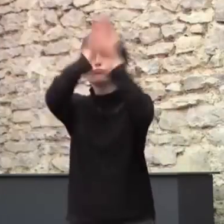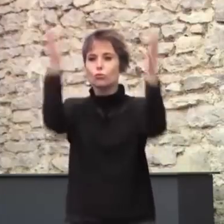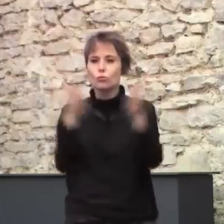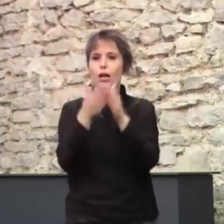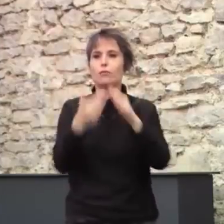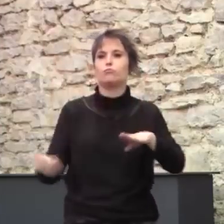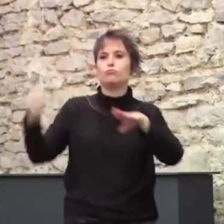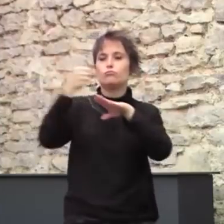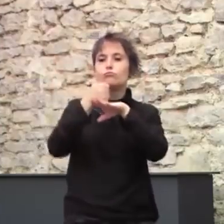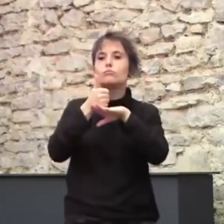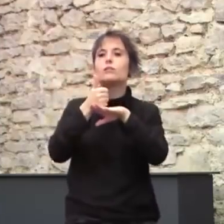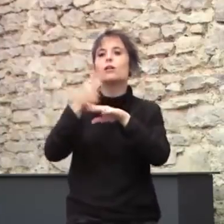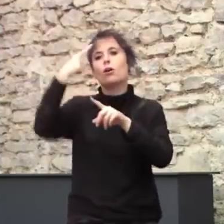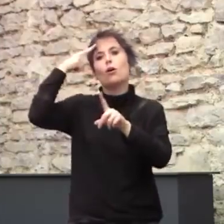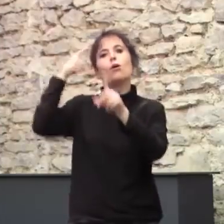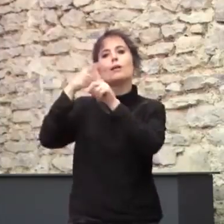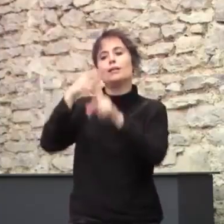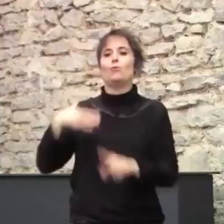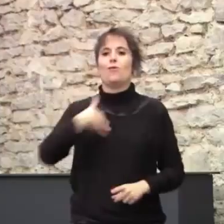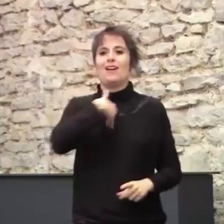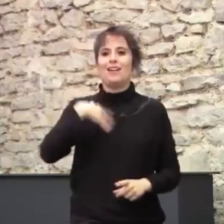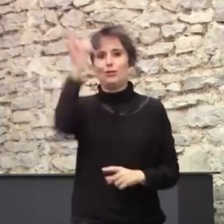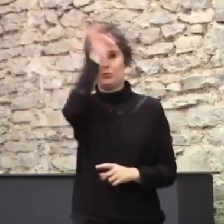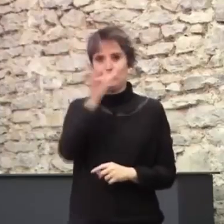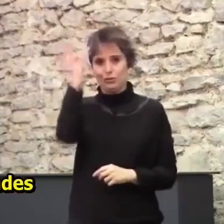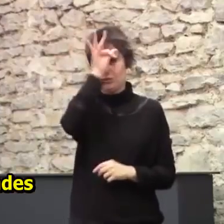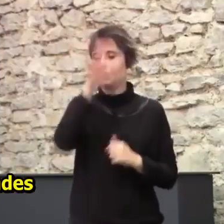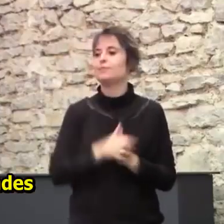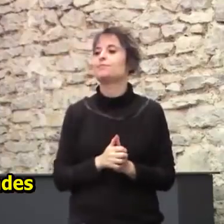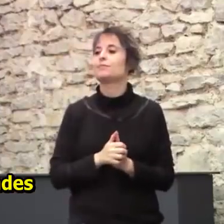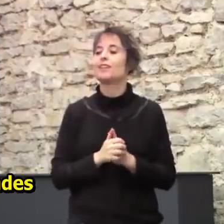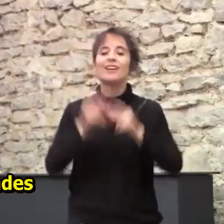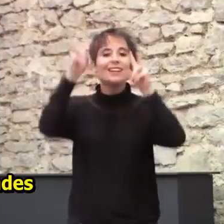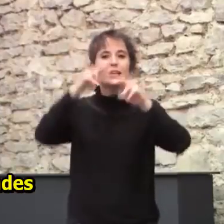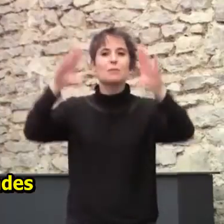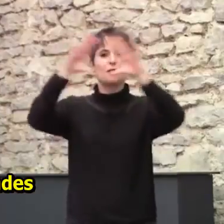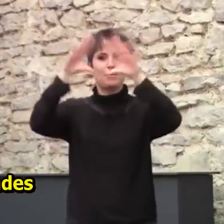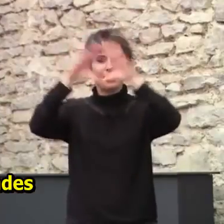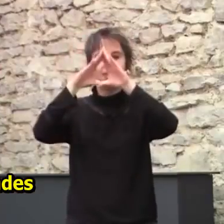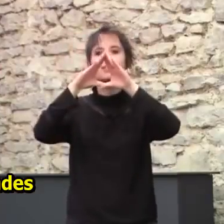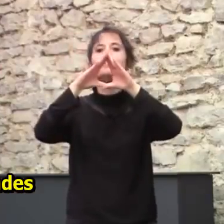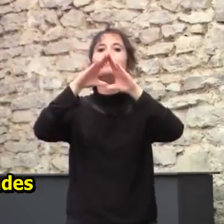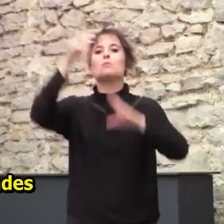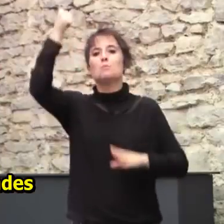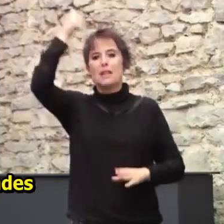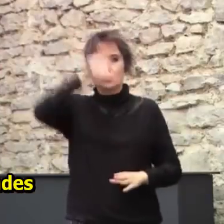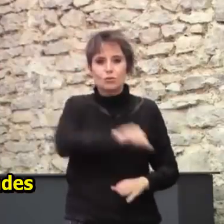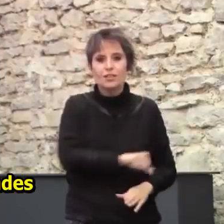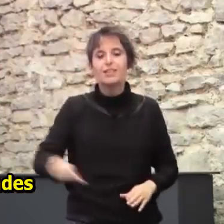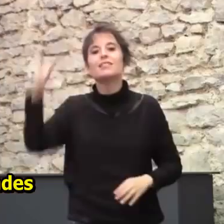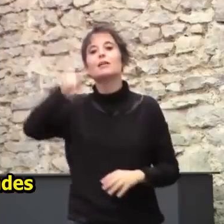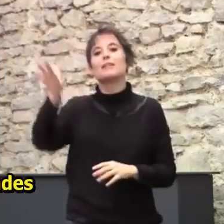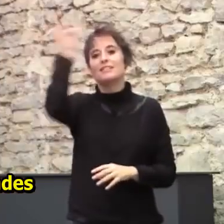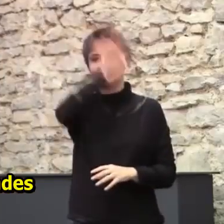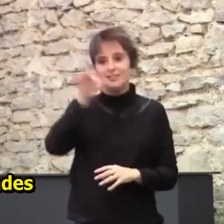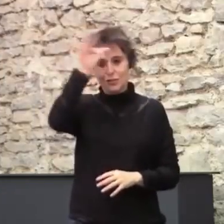mundial a hablar de la teoría de género. Sobre todo el feminismo, masculinidades y de la